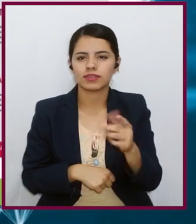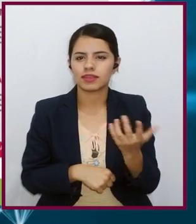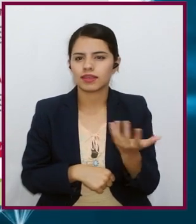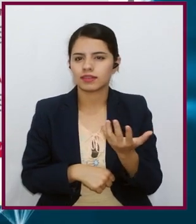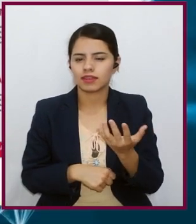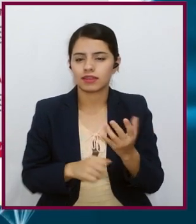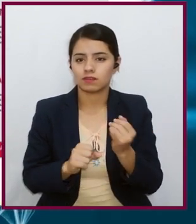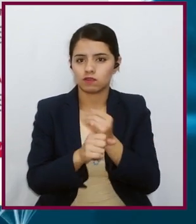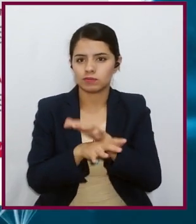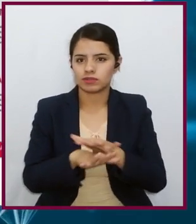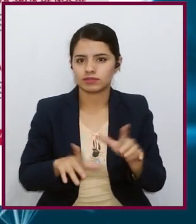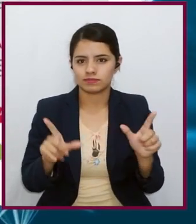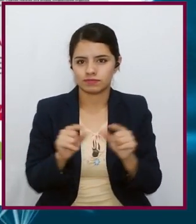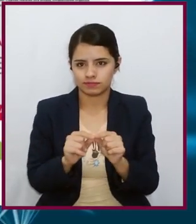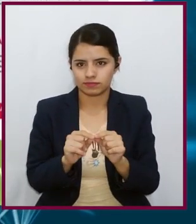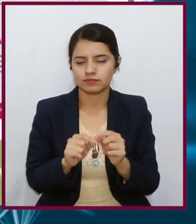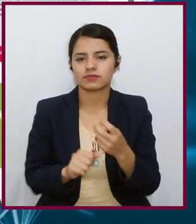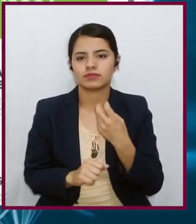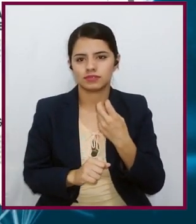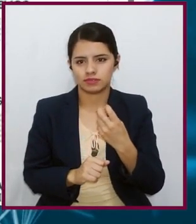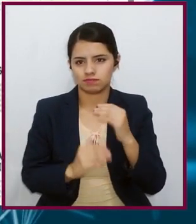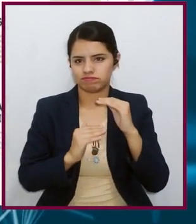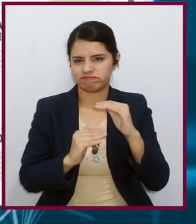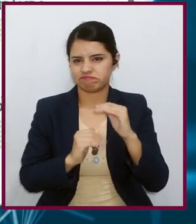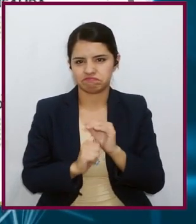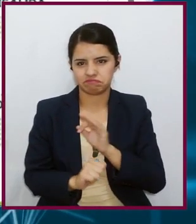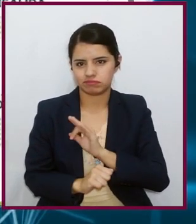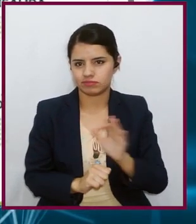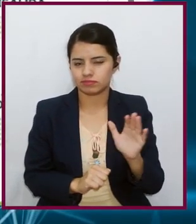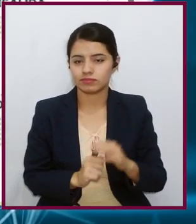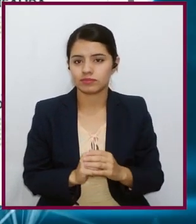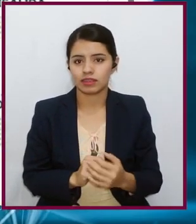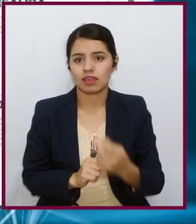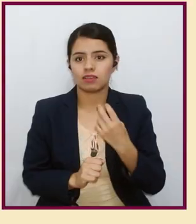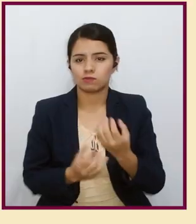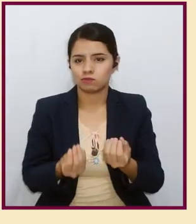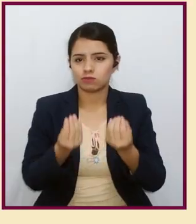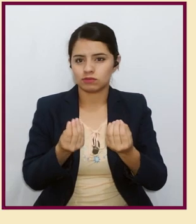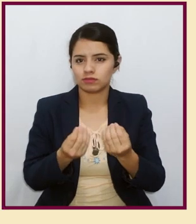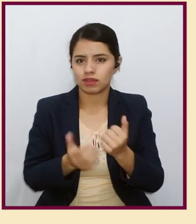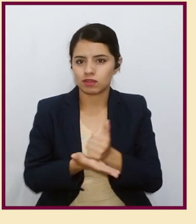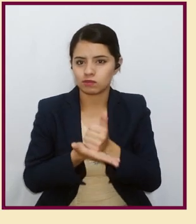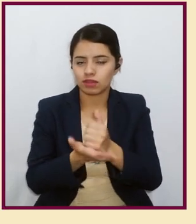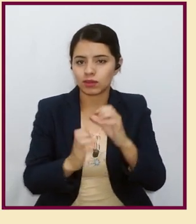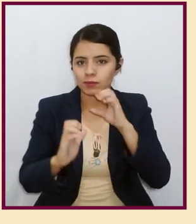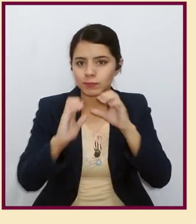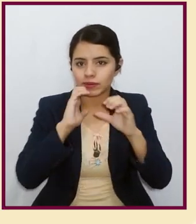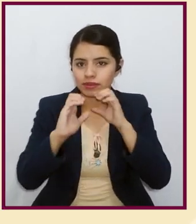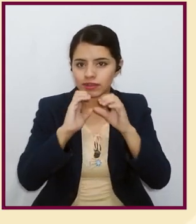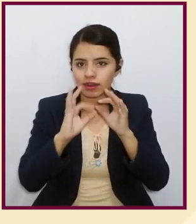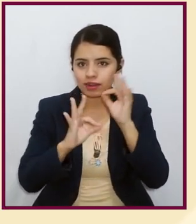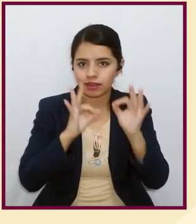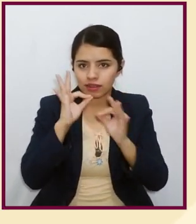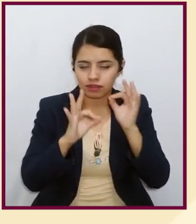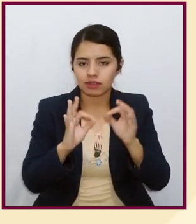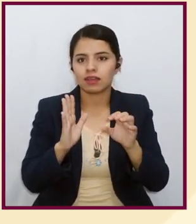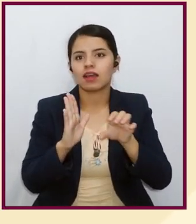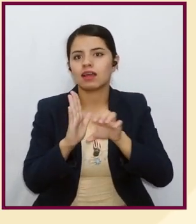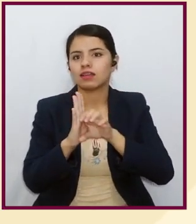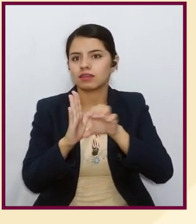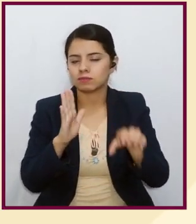uno de los más importantes. Yo sugiero utilizar de preferencia tres colores que sean los que nos van a